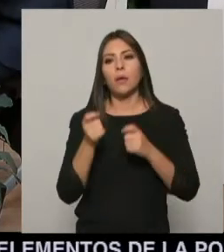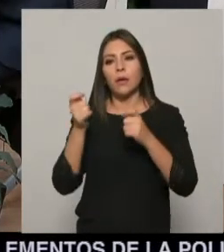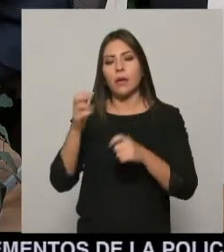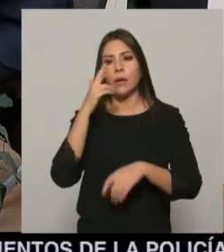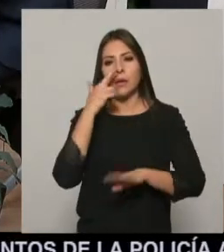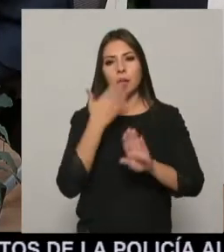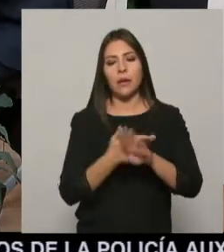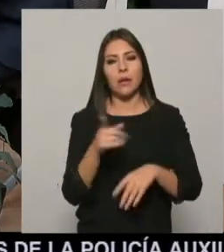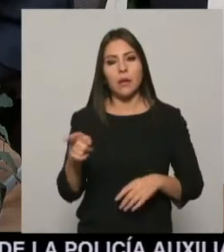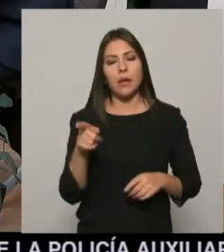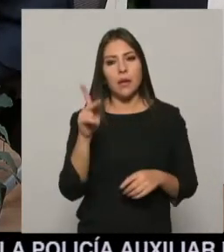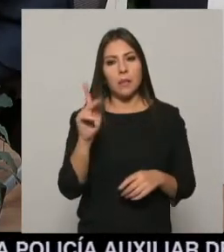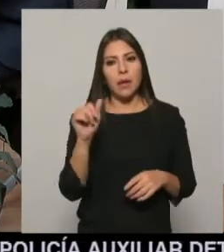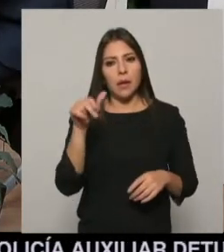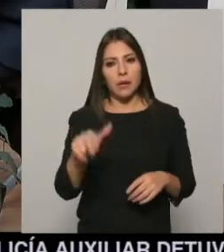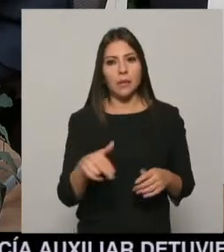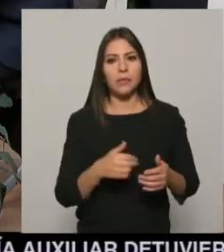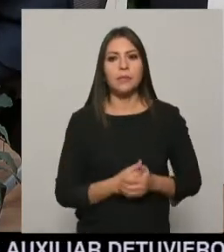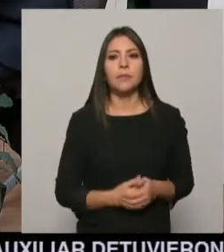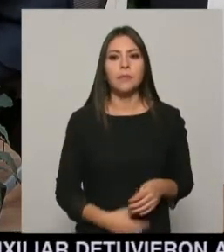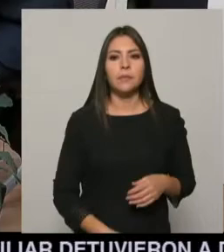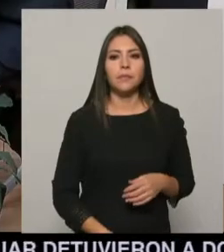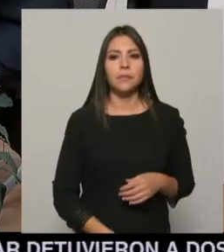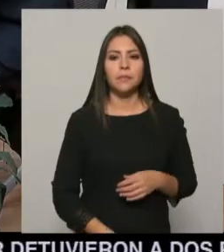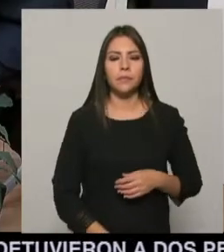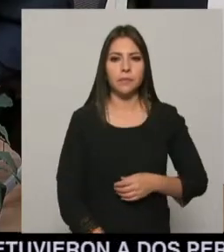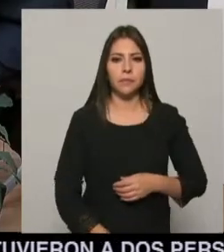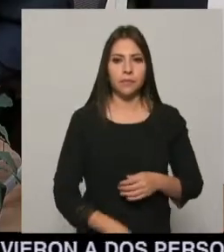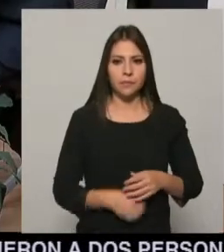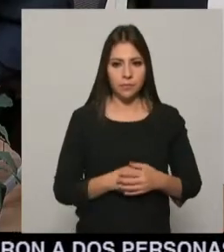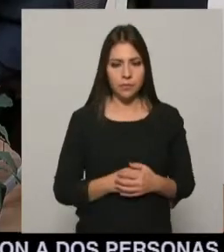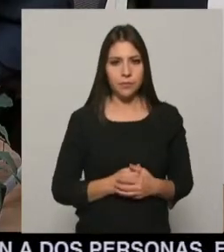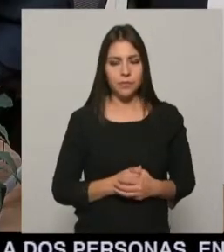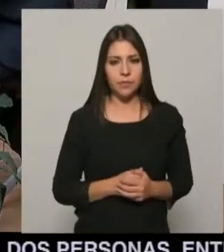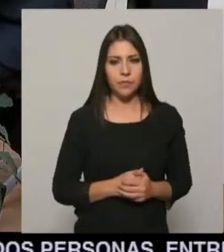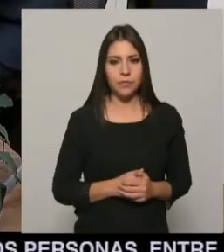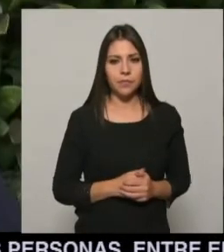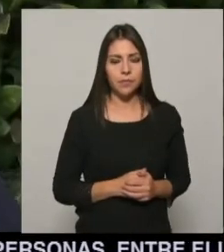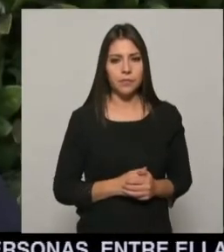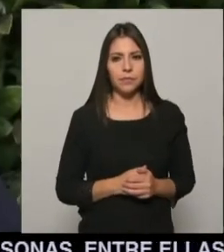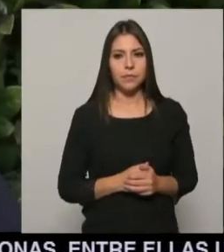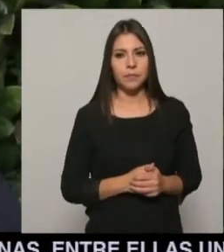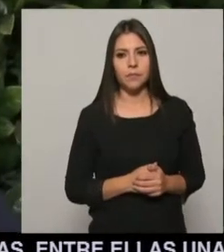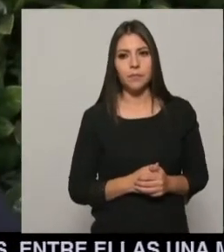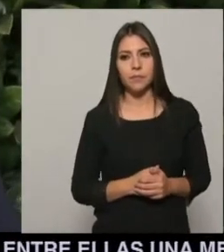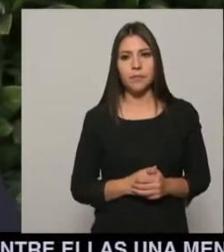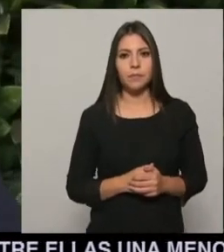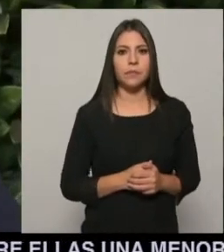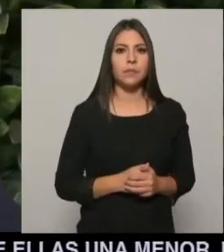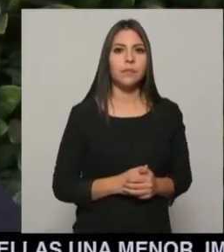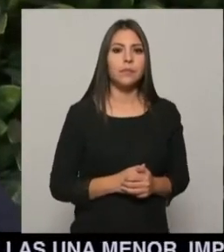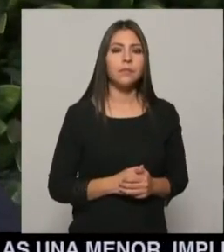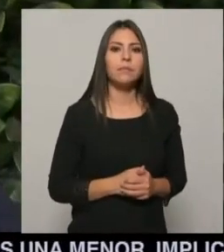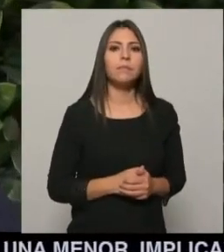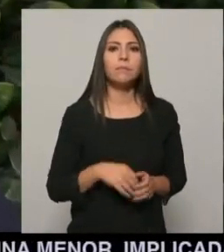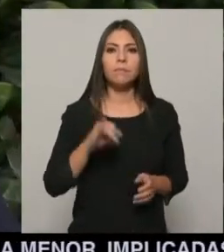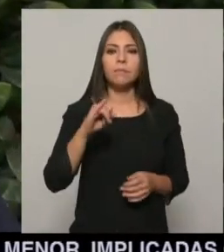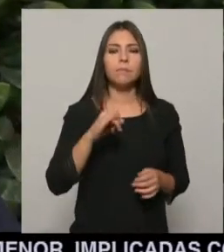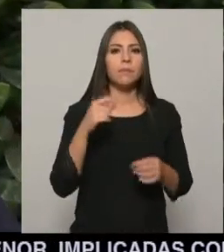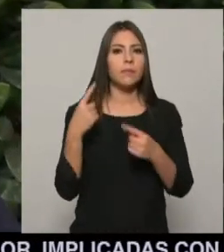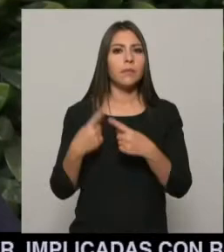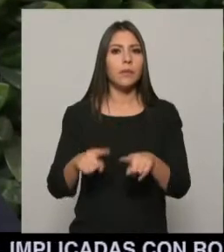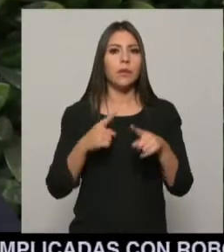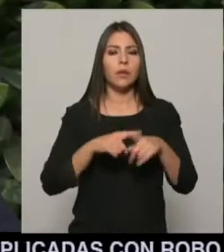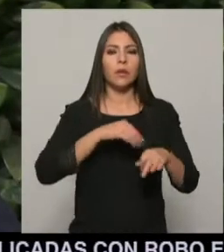darle la palabra Sí, a claro. usted, consejero Mira, regional. Bien lo mencionan. Yo creo que es importante en todas las leyes orgánicas, en toda